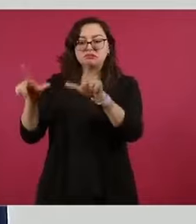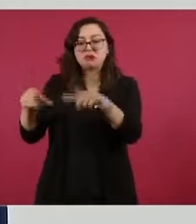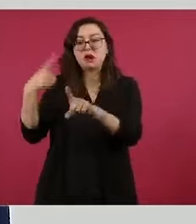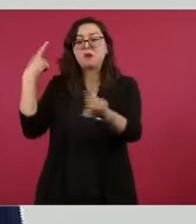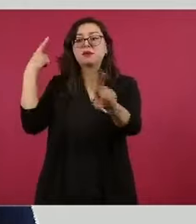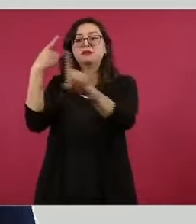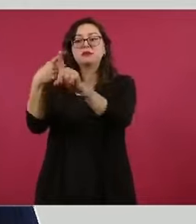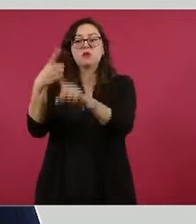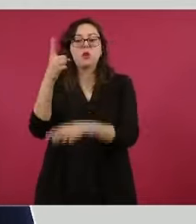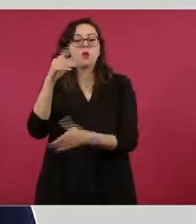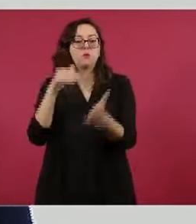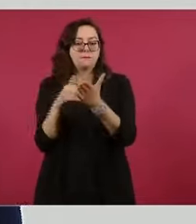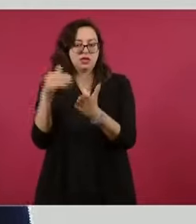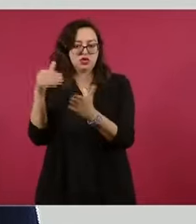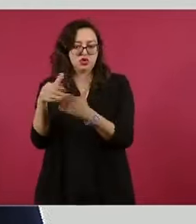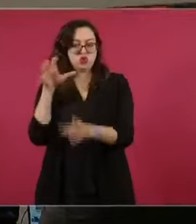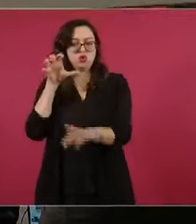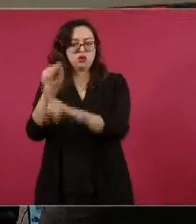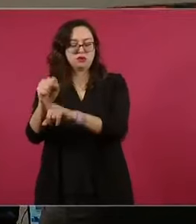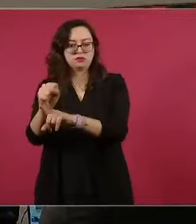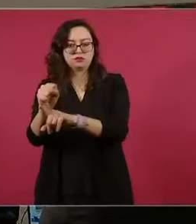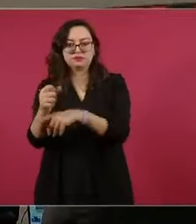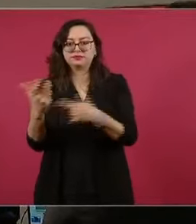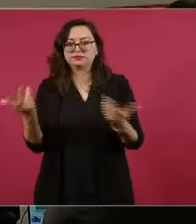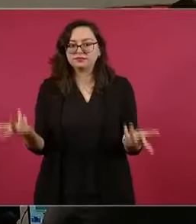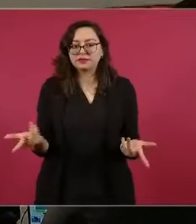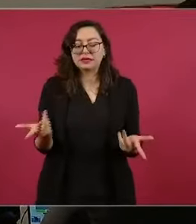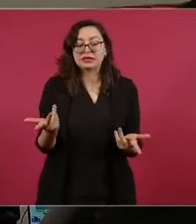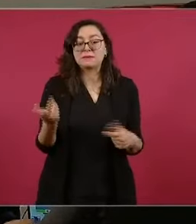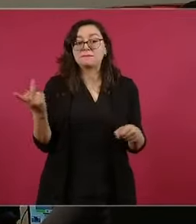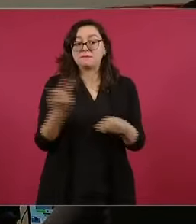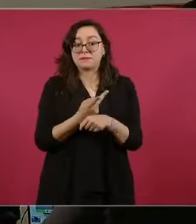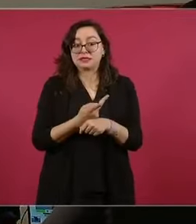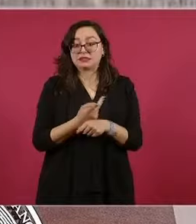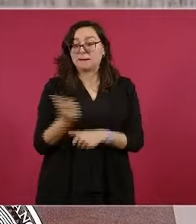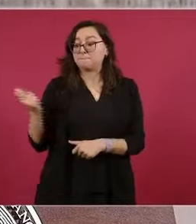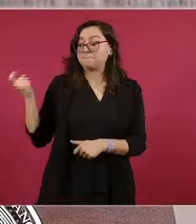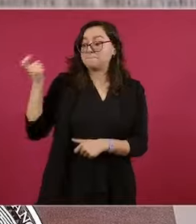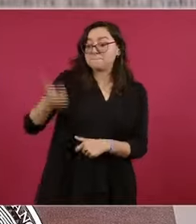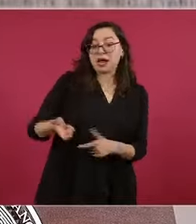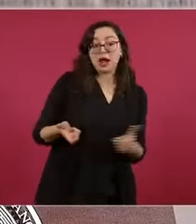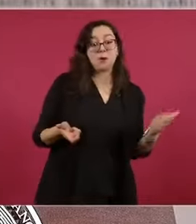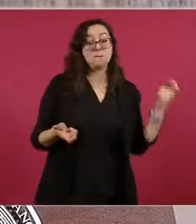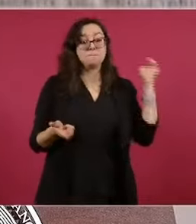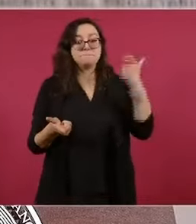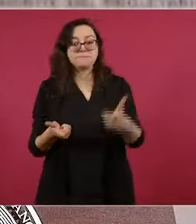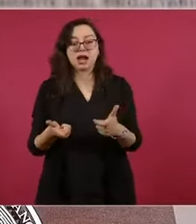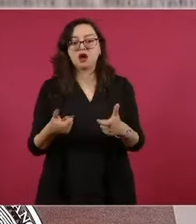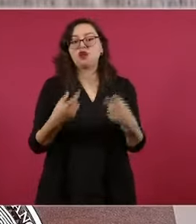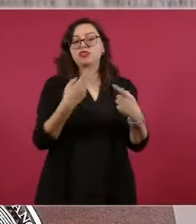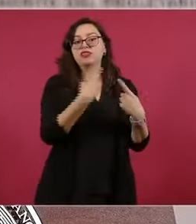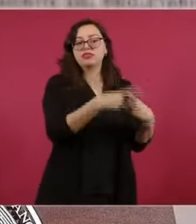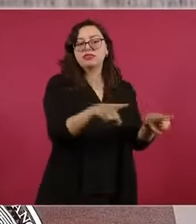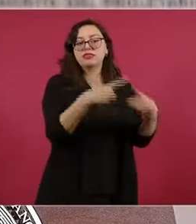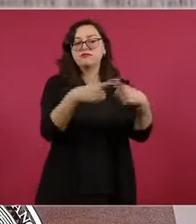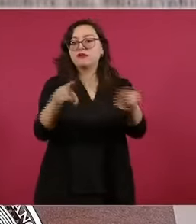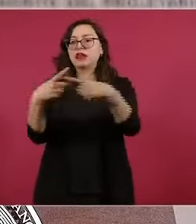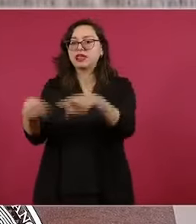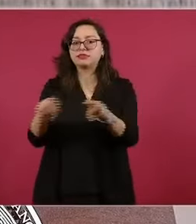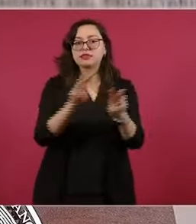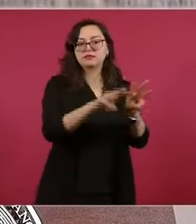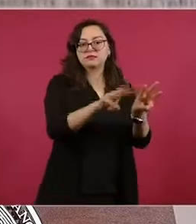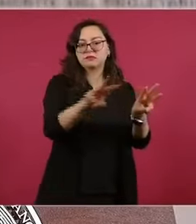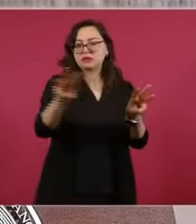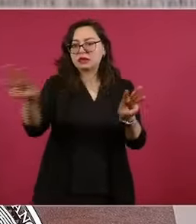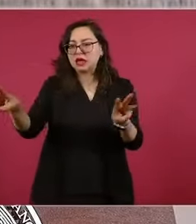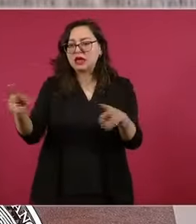visitas. Que ellos paguen esta publicidad y la segmenten no significa que suba el número de